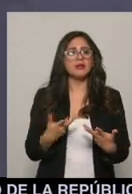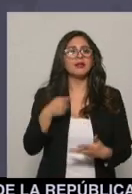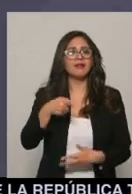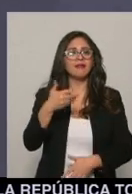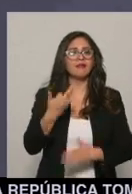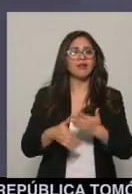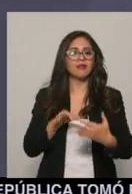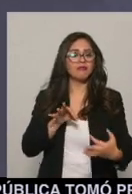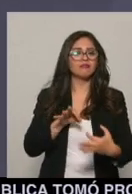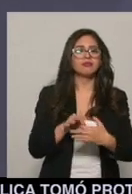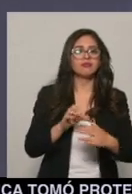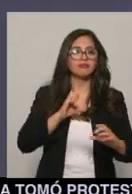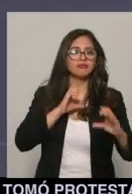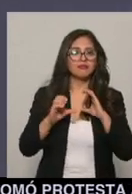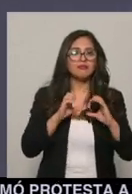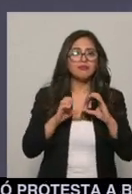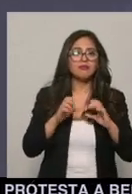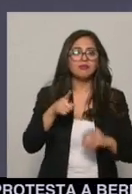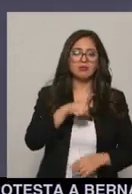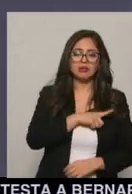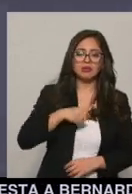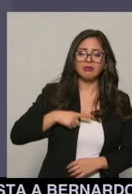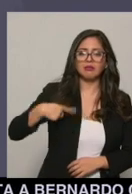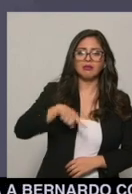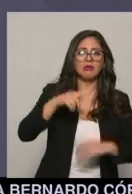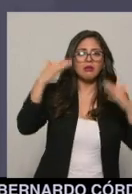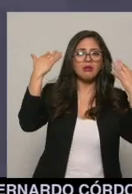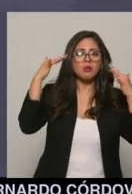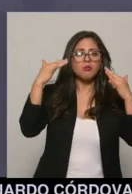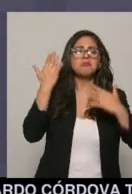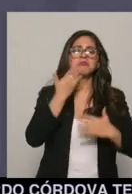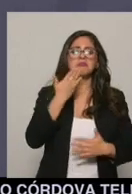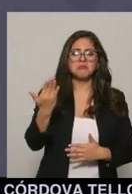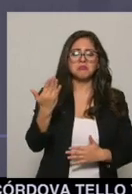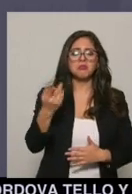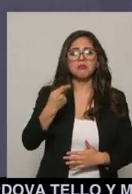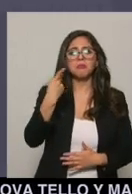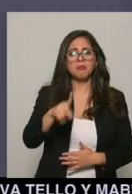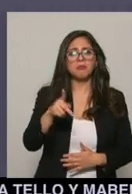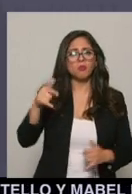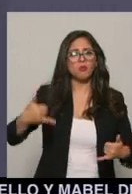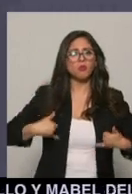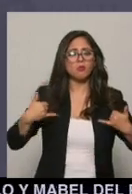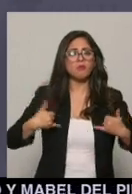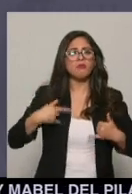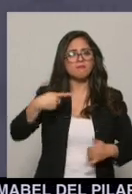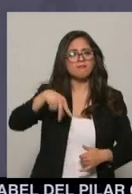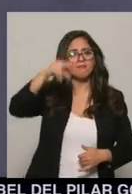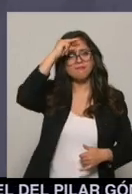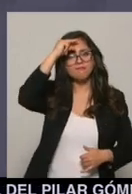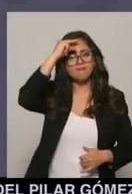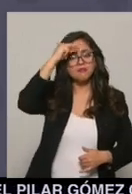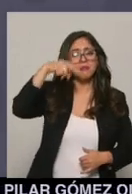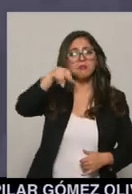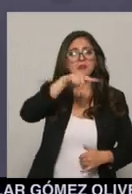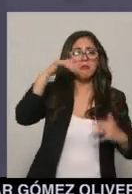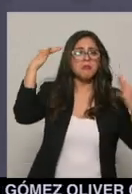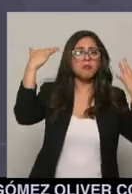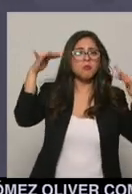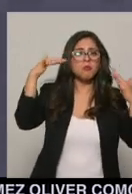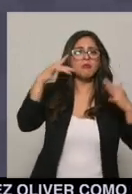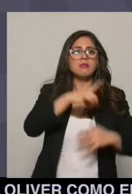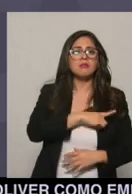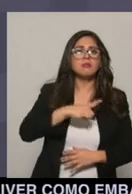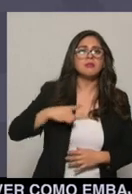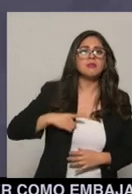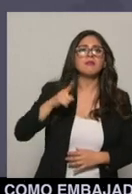entonces tenemos que ser muy hábiles los adultos. Los adolescentes son muy inteligentes, muy hábiles. Entonces, nosotros adultos tenemos que